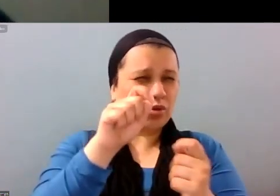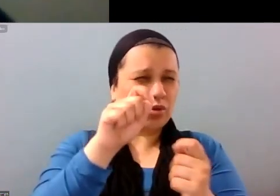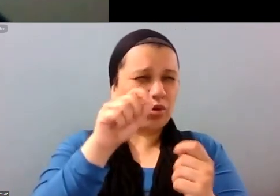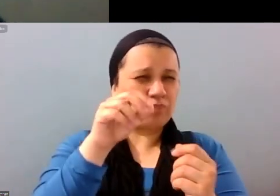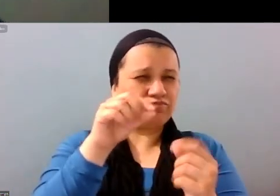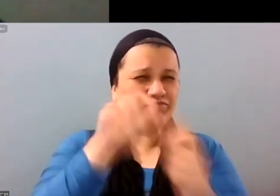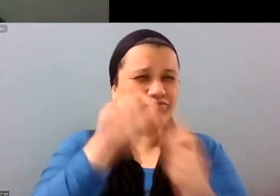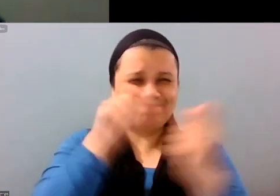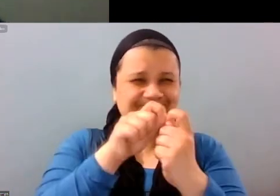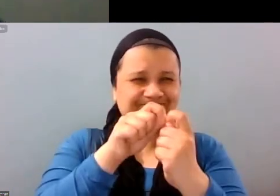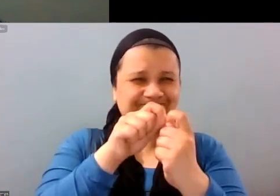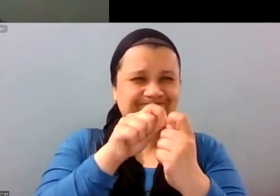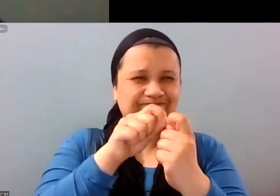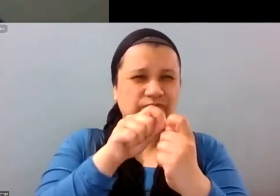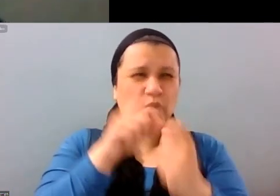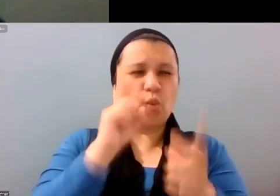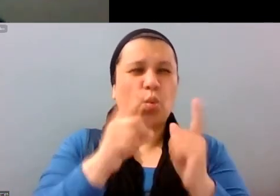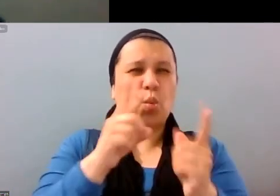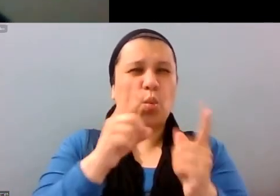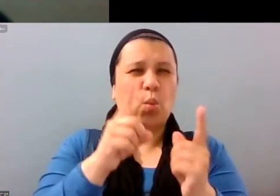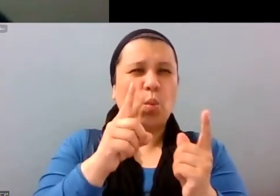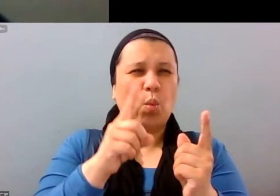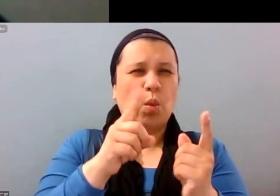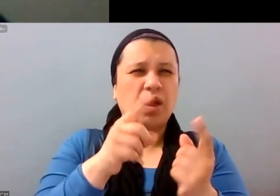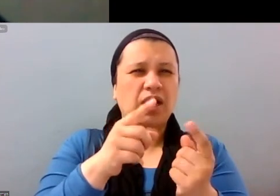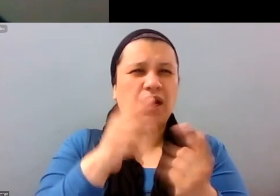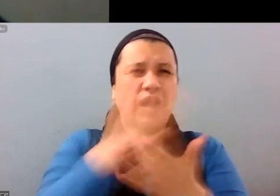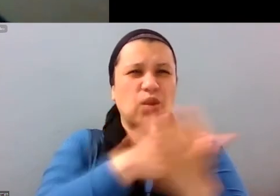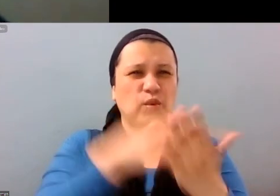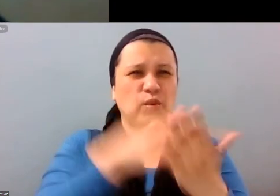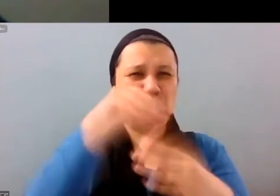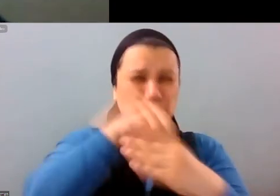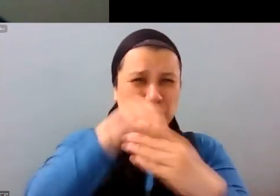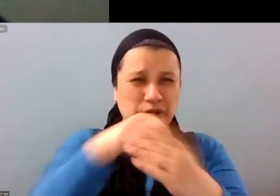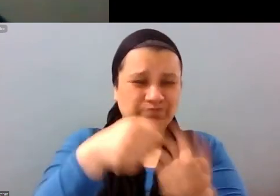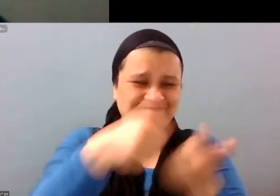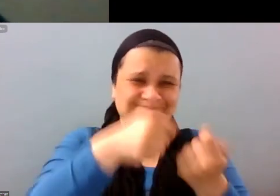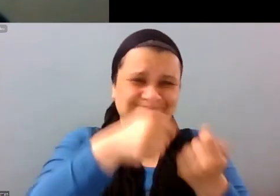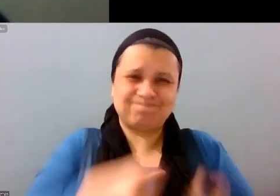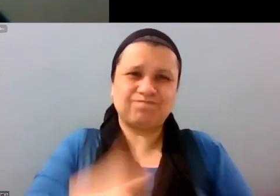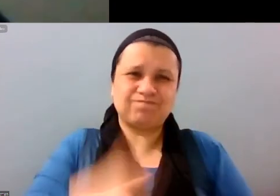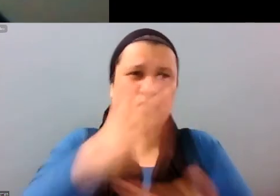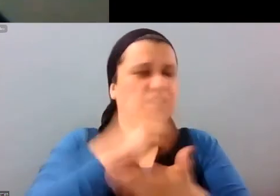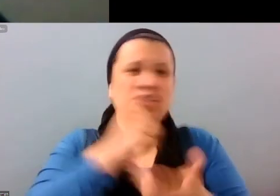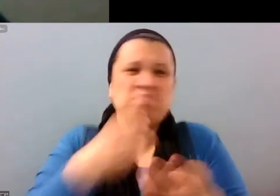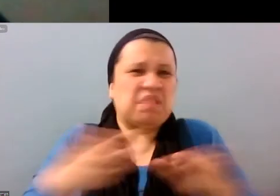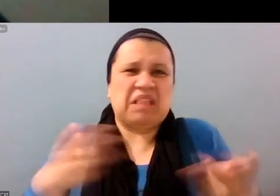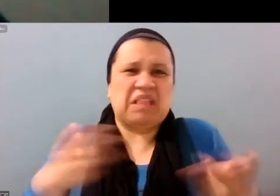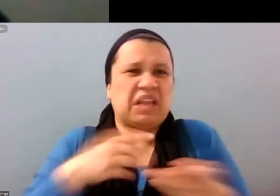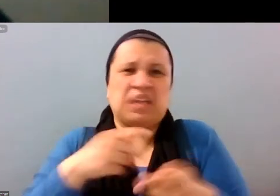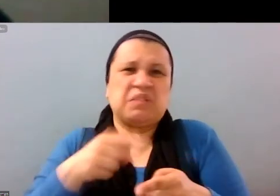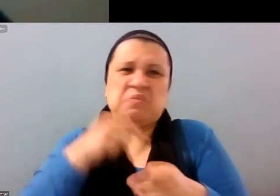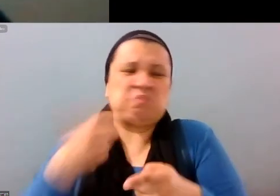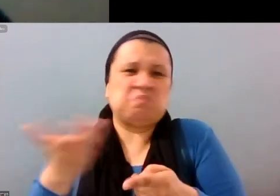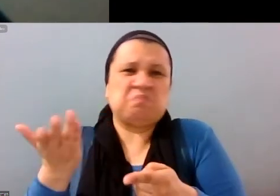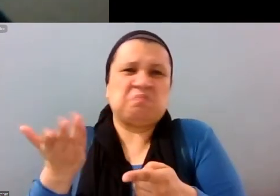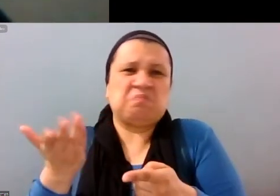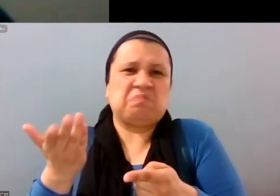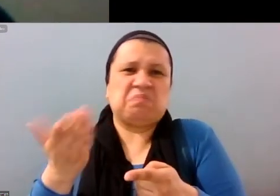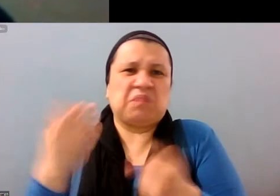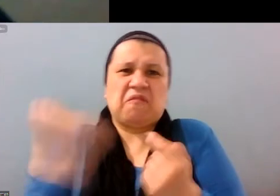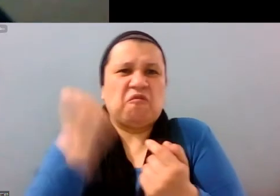hecho pero si como sacar tal vez un poco de contenido o de materia que esté ahí que realmente no venga a fortalecer lo que